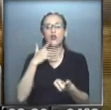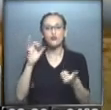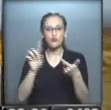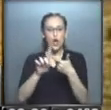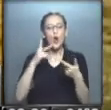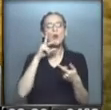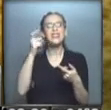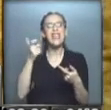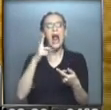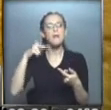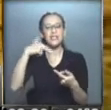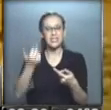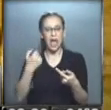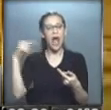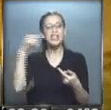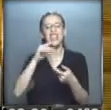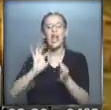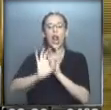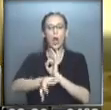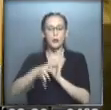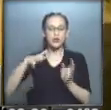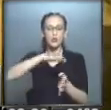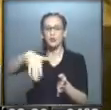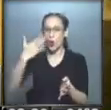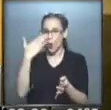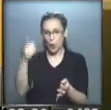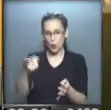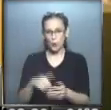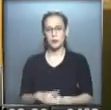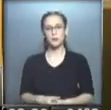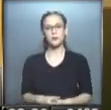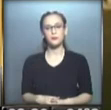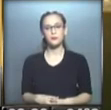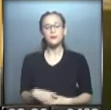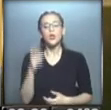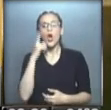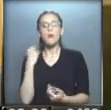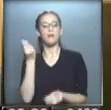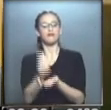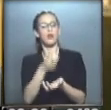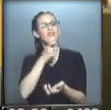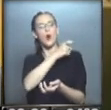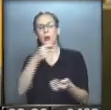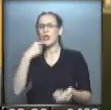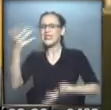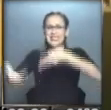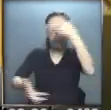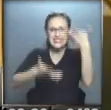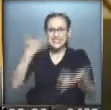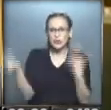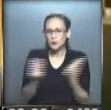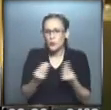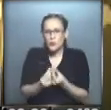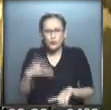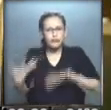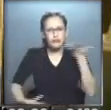a unos 120 kilómetros al sur de la ciudad de Córdoba. Un vocero de bomberos dijo que el fuego está descontrolado, pese a que se aplicaron todos